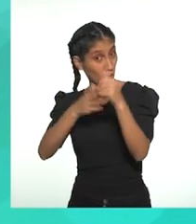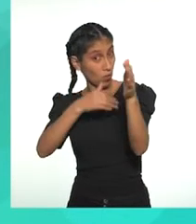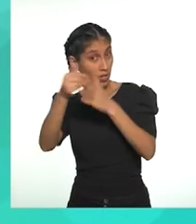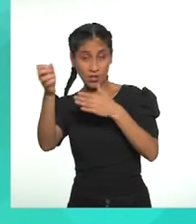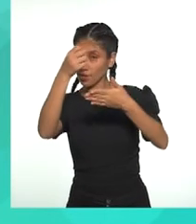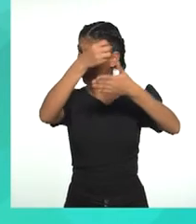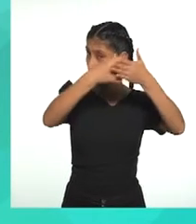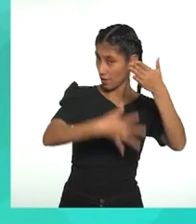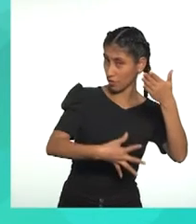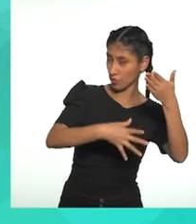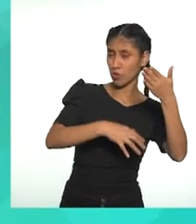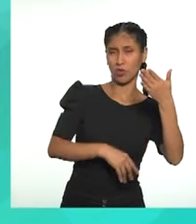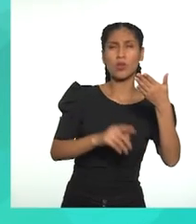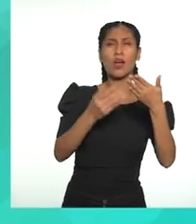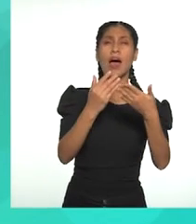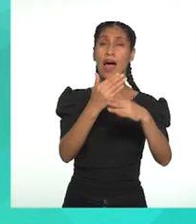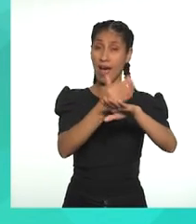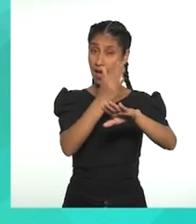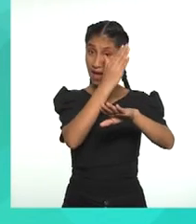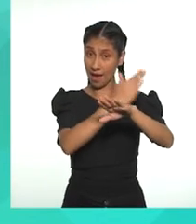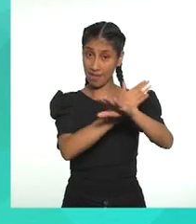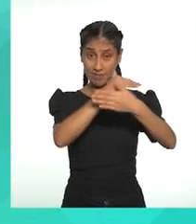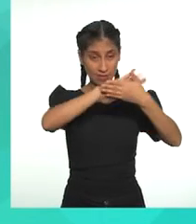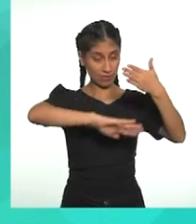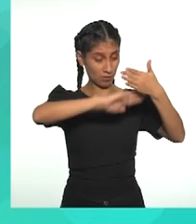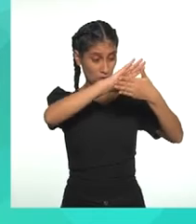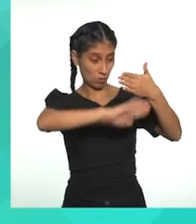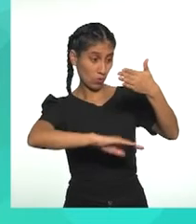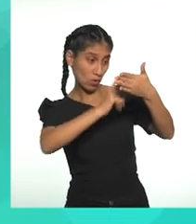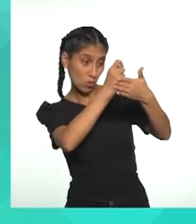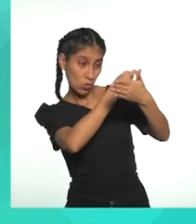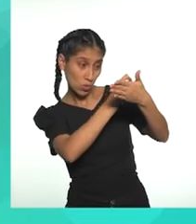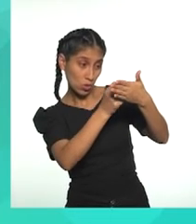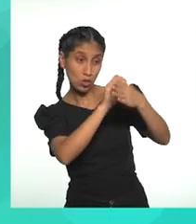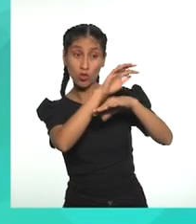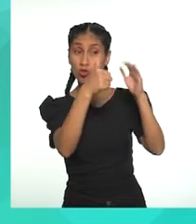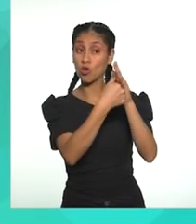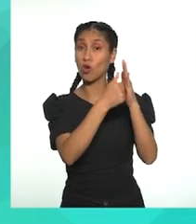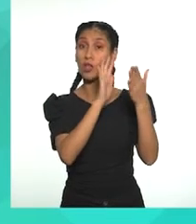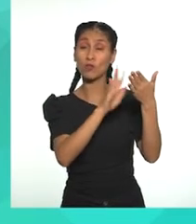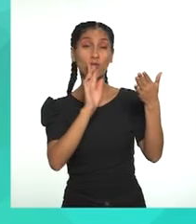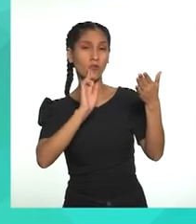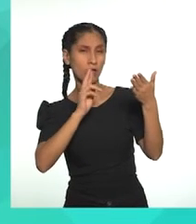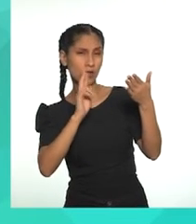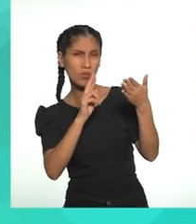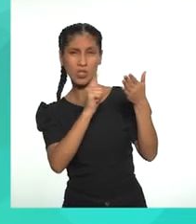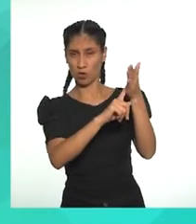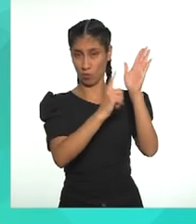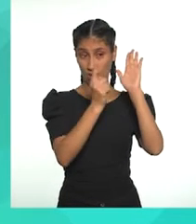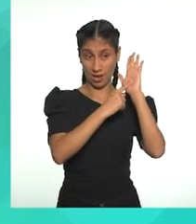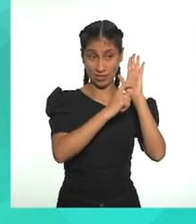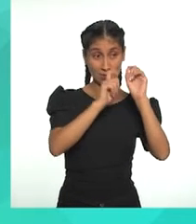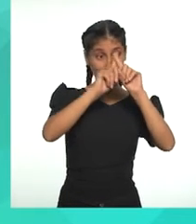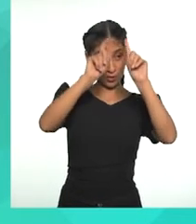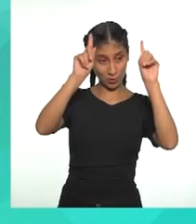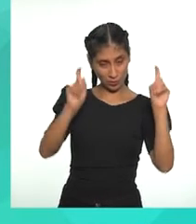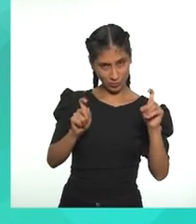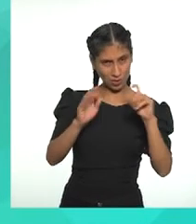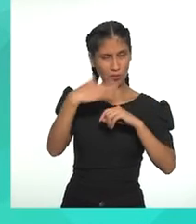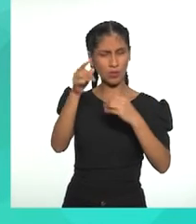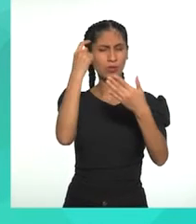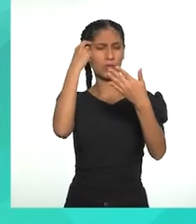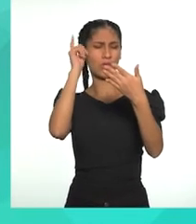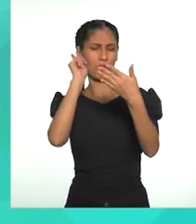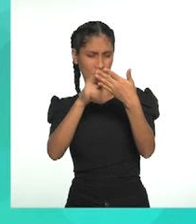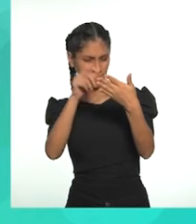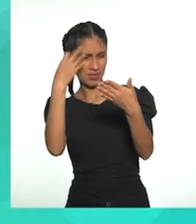planifiquen cualquier texto que quieran escribir, anoten en un cuadro visible todas las respuestas a estas preguntas, de modo que puedan